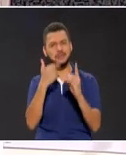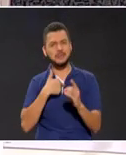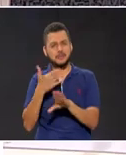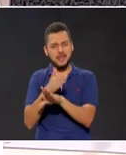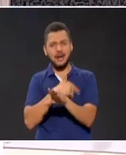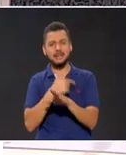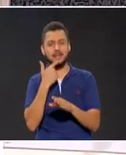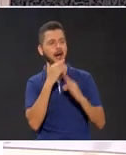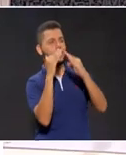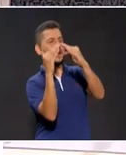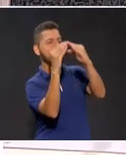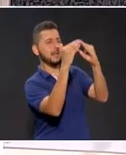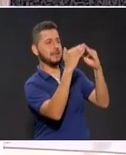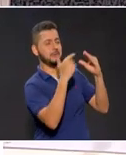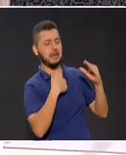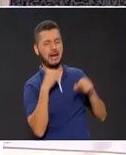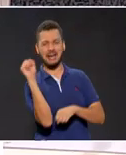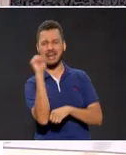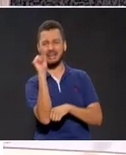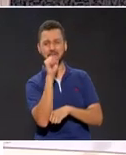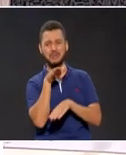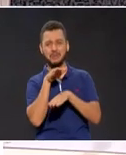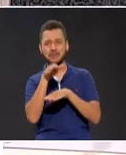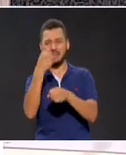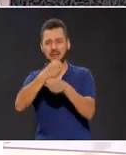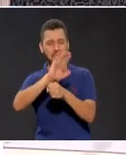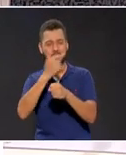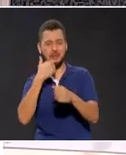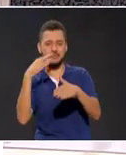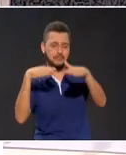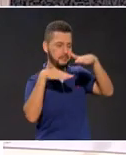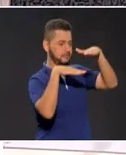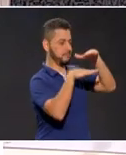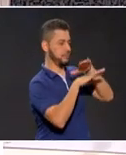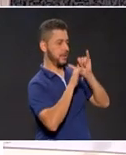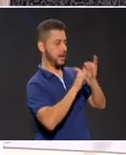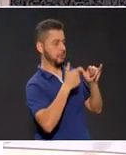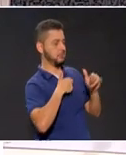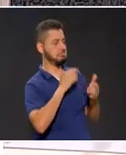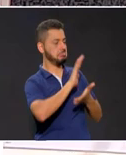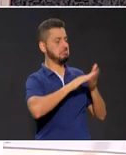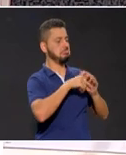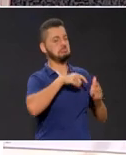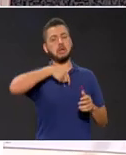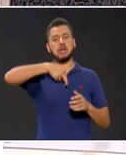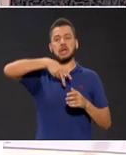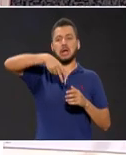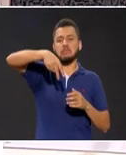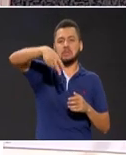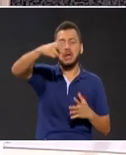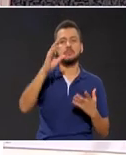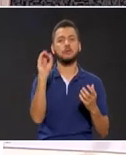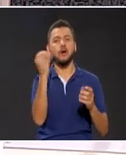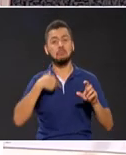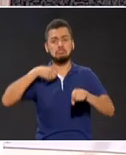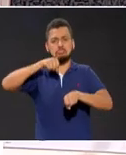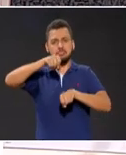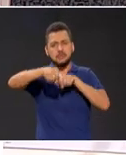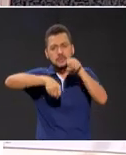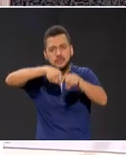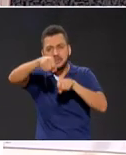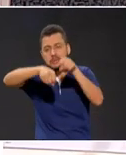no tienen competencia. Entonces, en muchas de las ciudades lo que ocurre es que el transporte privado se convierte en el medio de transportarse